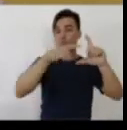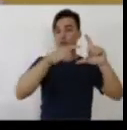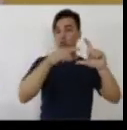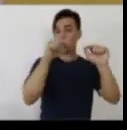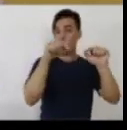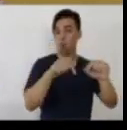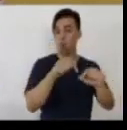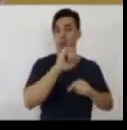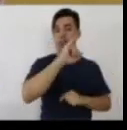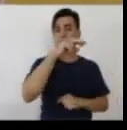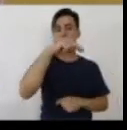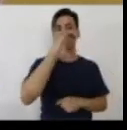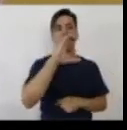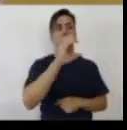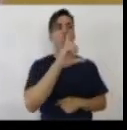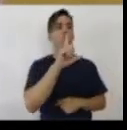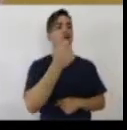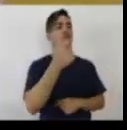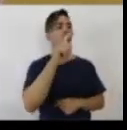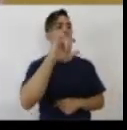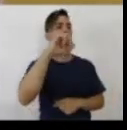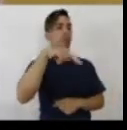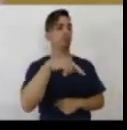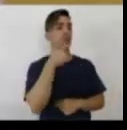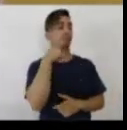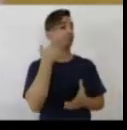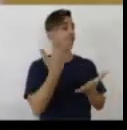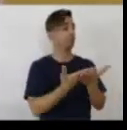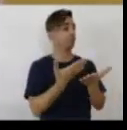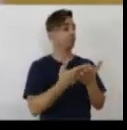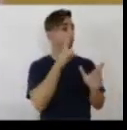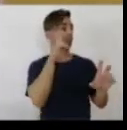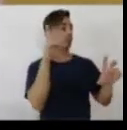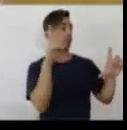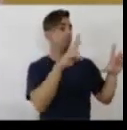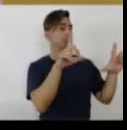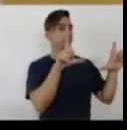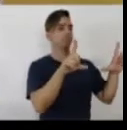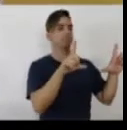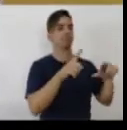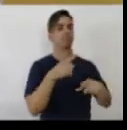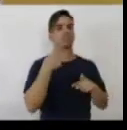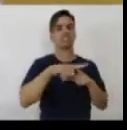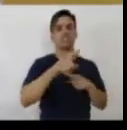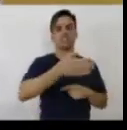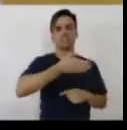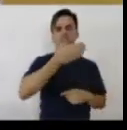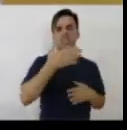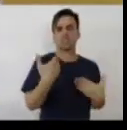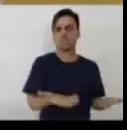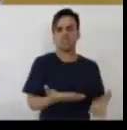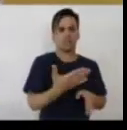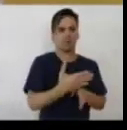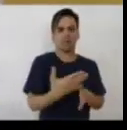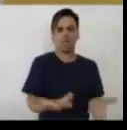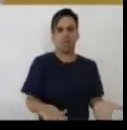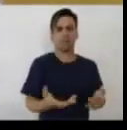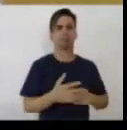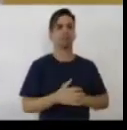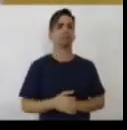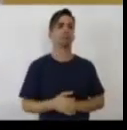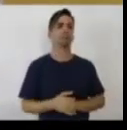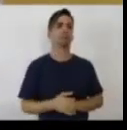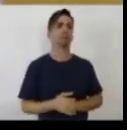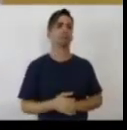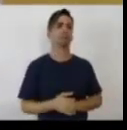otro tema que vamos a tratar. Por tanto, aquí lo tienen. ¿Qué cosa es una inecuación? Y